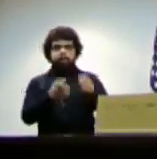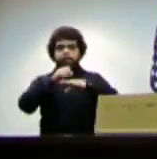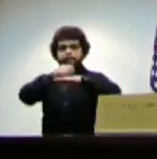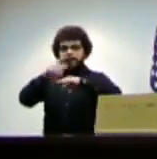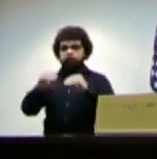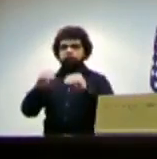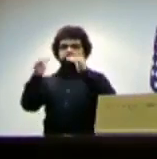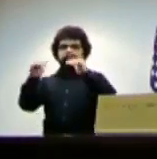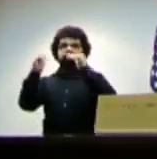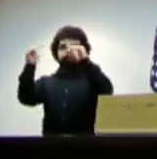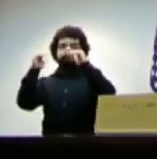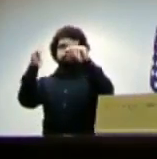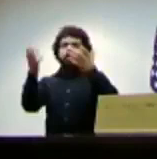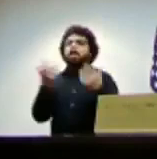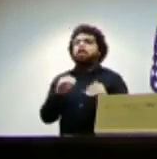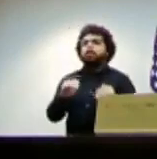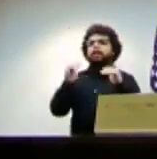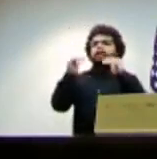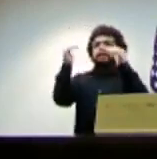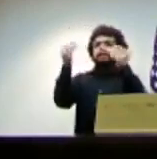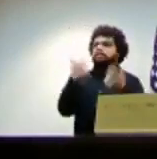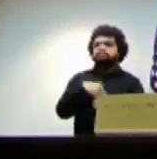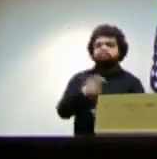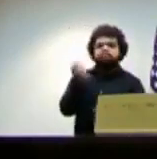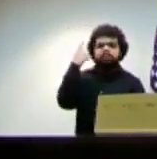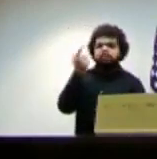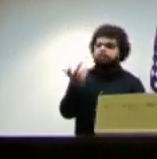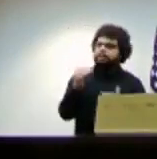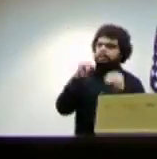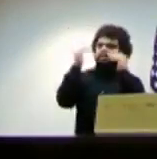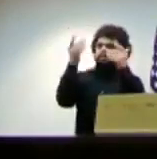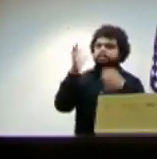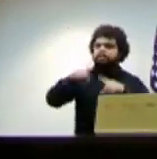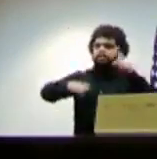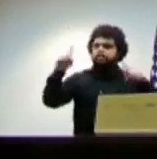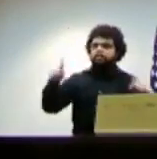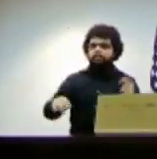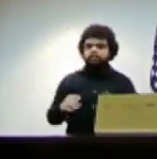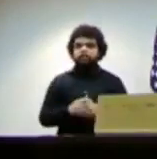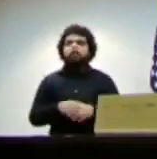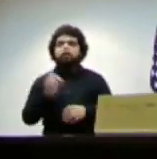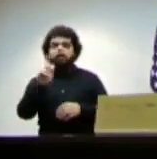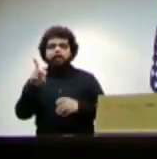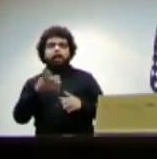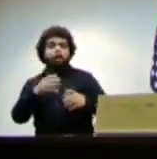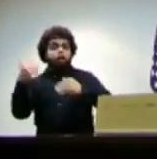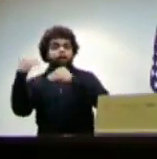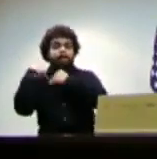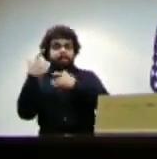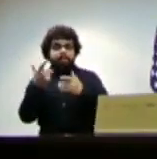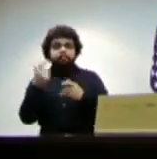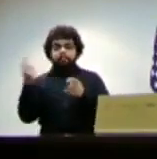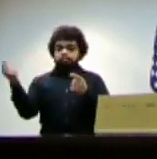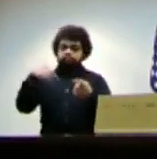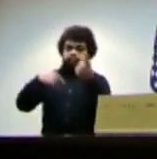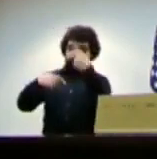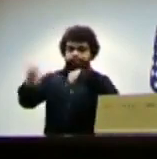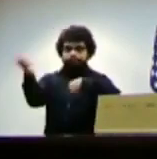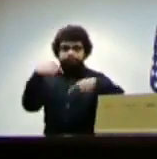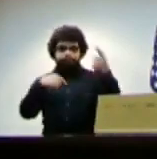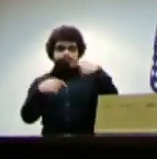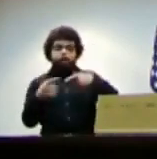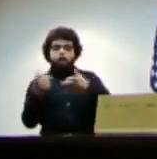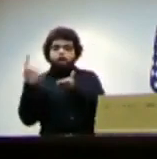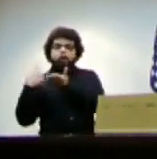¿a qué nivel? Explíqueme, porque eso de distintos niveles son muchos. Desde los jefes de central van sometiéndose, los discutimos con el área